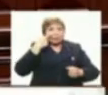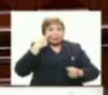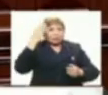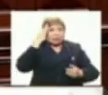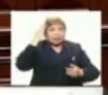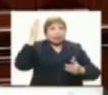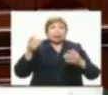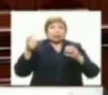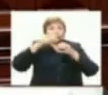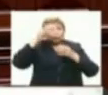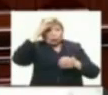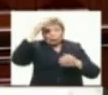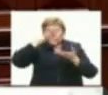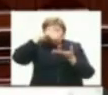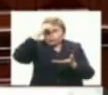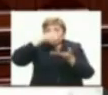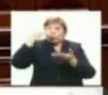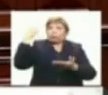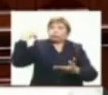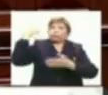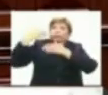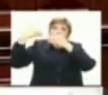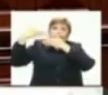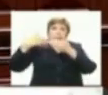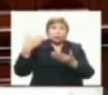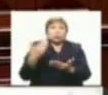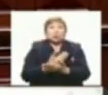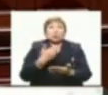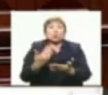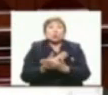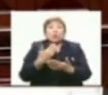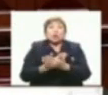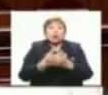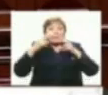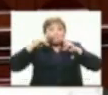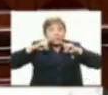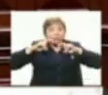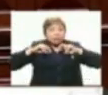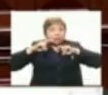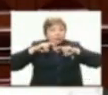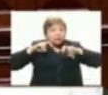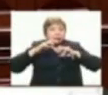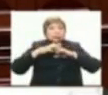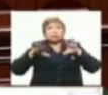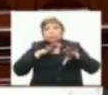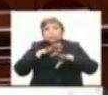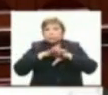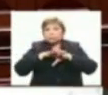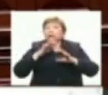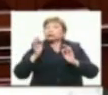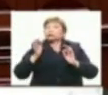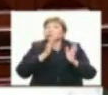e incorporar sus conocimientos ancestrales y generar nuevos a partir de la investigación y disponer y